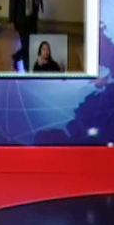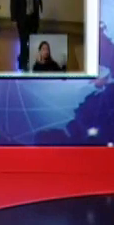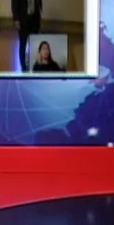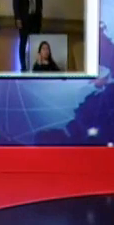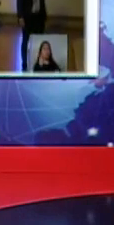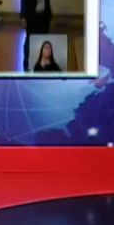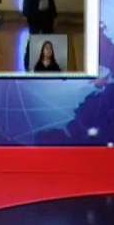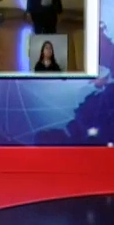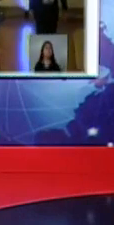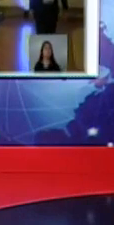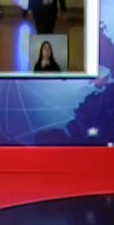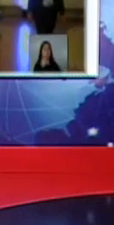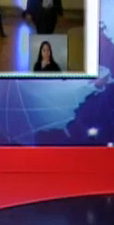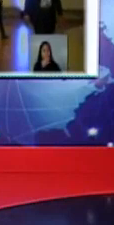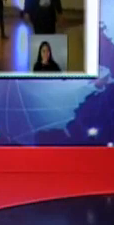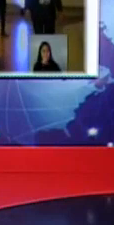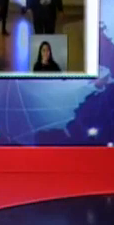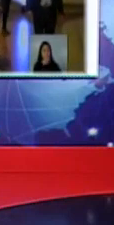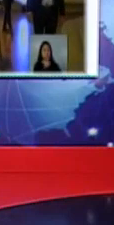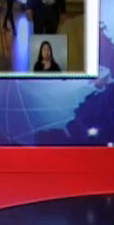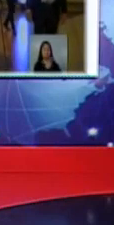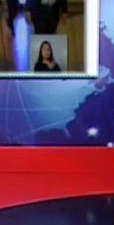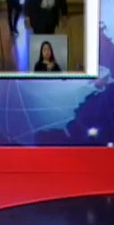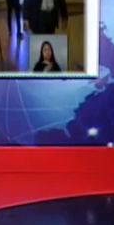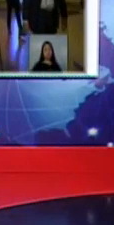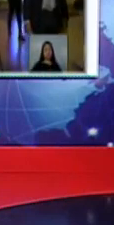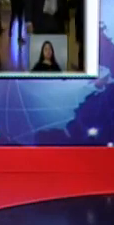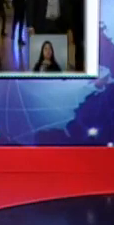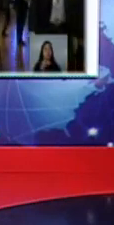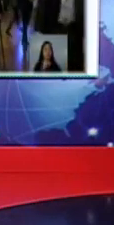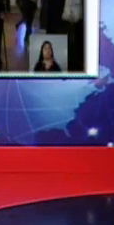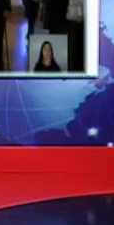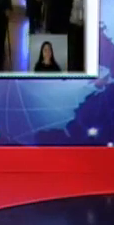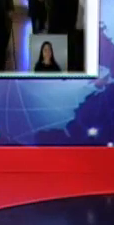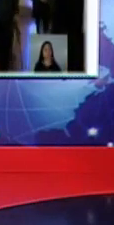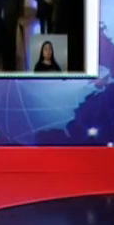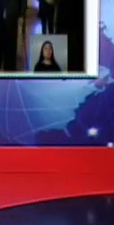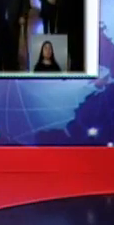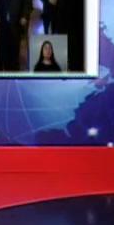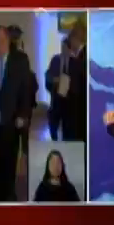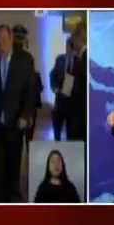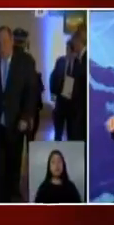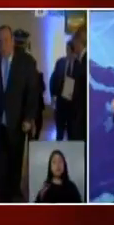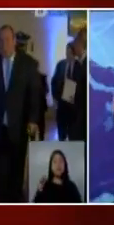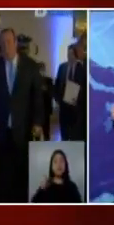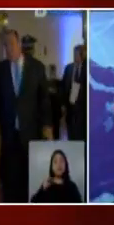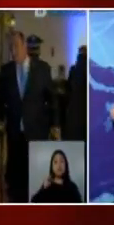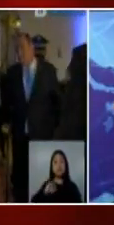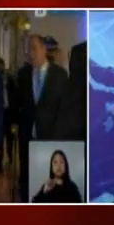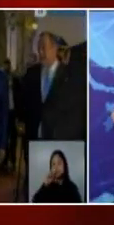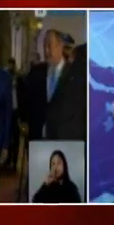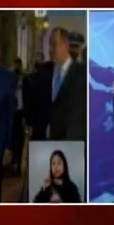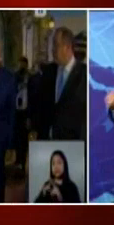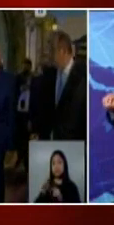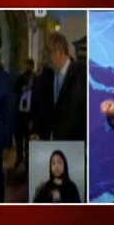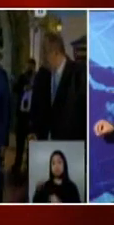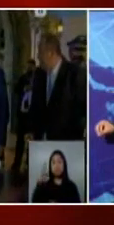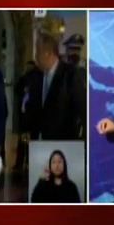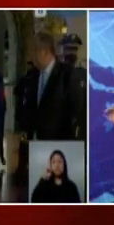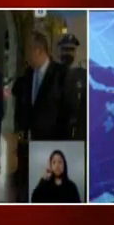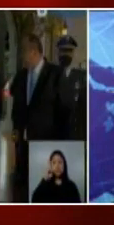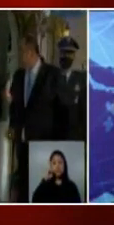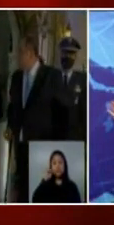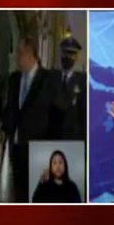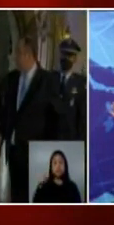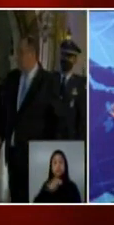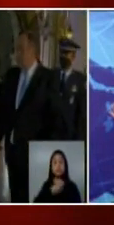bienestar a nuestros países, y que esto sirva como el primer freno real, concreto, con actividades y con hechos también reales y